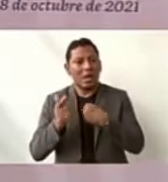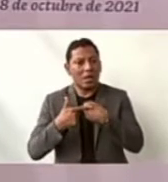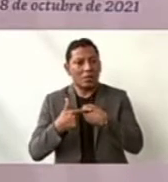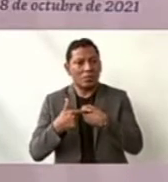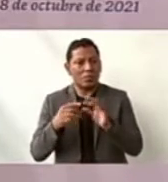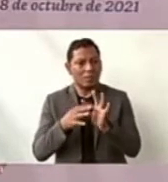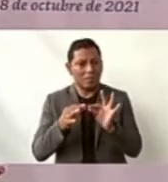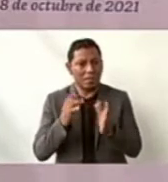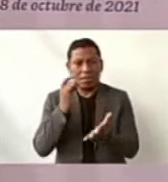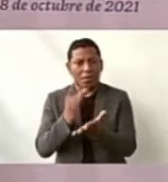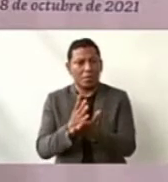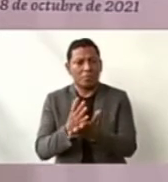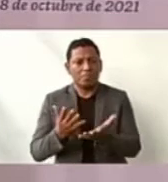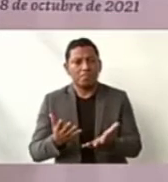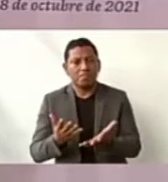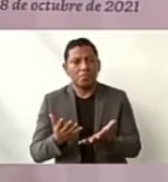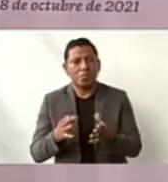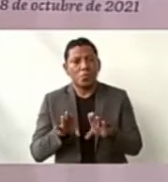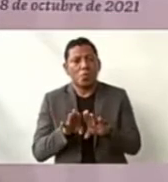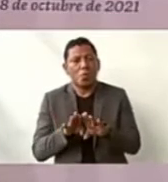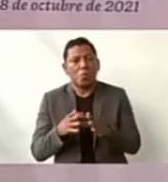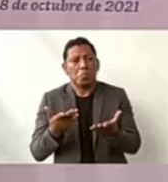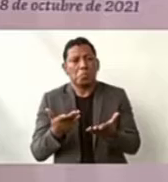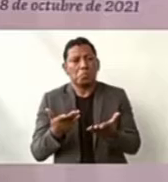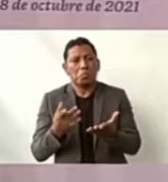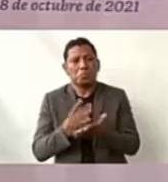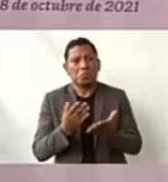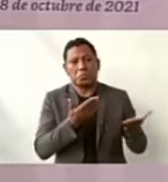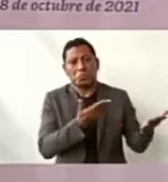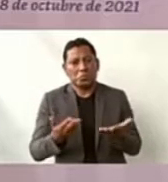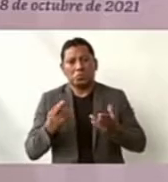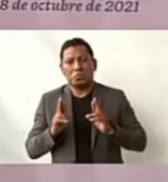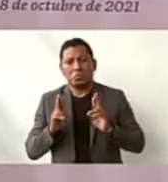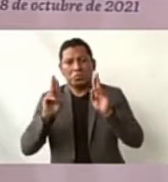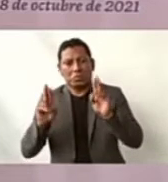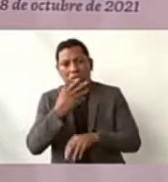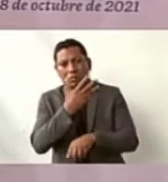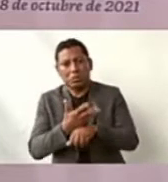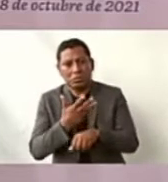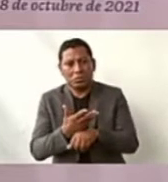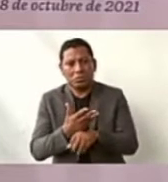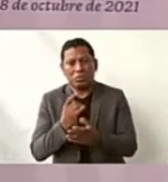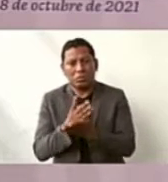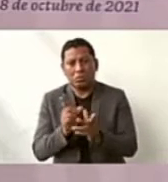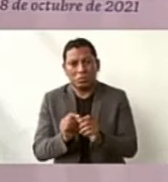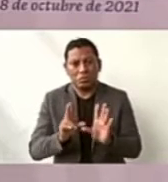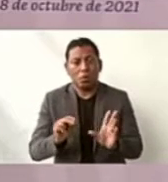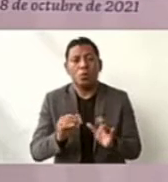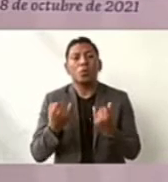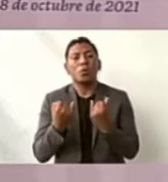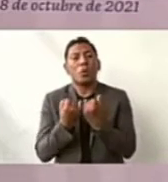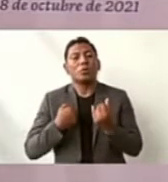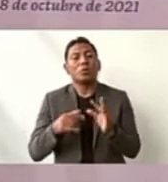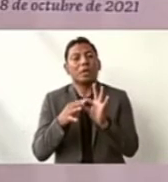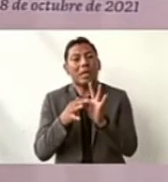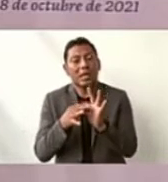recalcarlo solamente como enviado del presidente baile no como cualquier lo recalcó